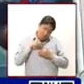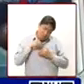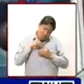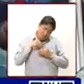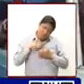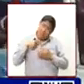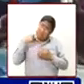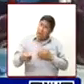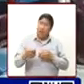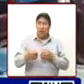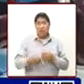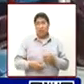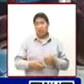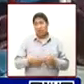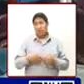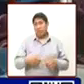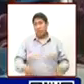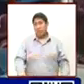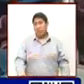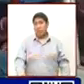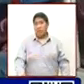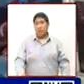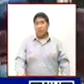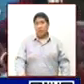que me devuelvan.